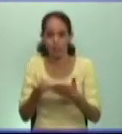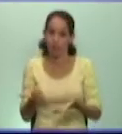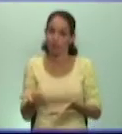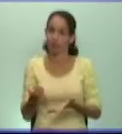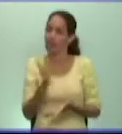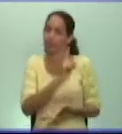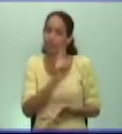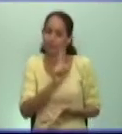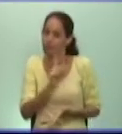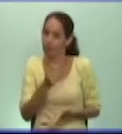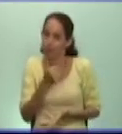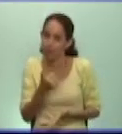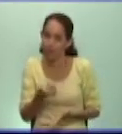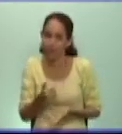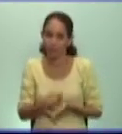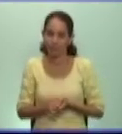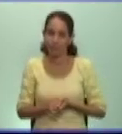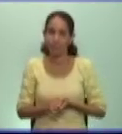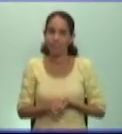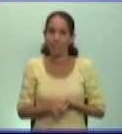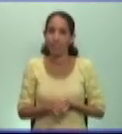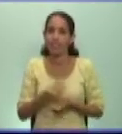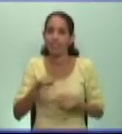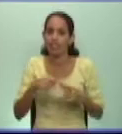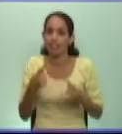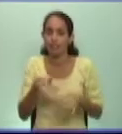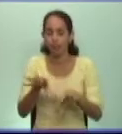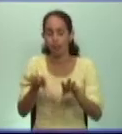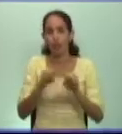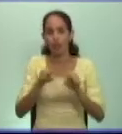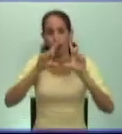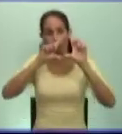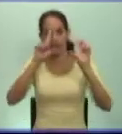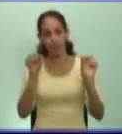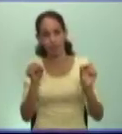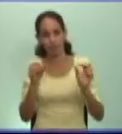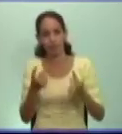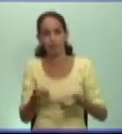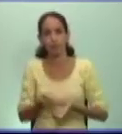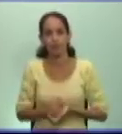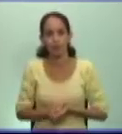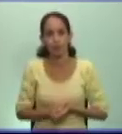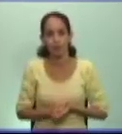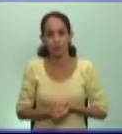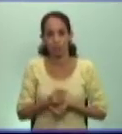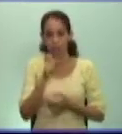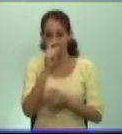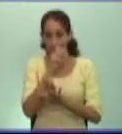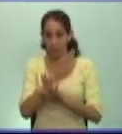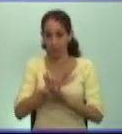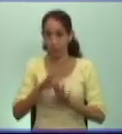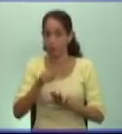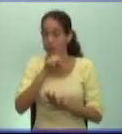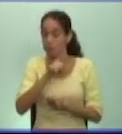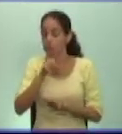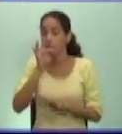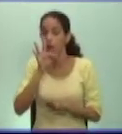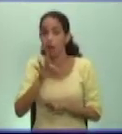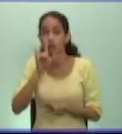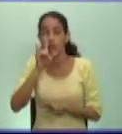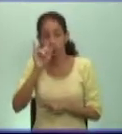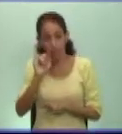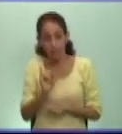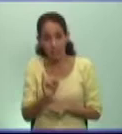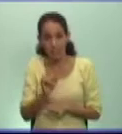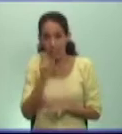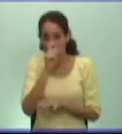España las pocas colonias que le quedaban en América. Recuerden que en 1826, al terminar las guerras por la independencia, España había perdido todo